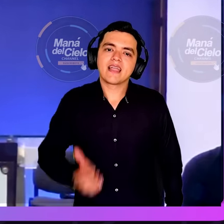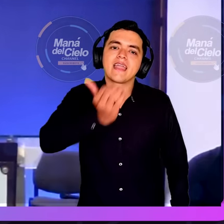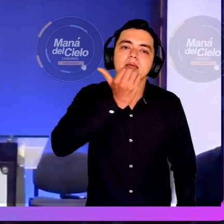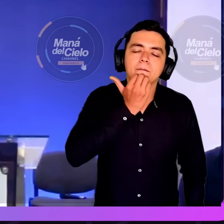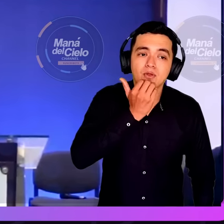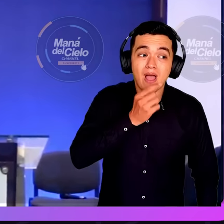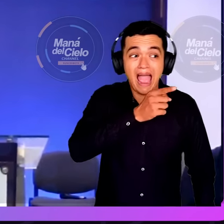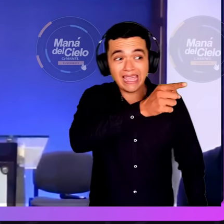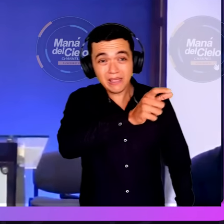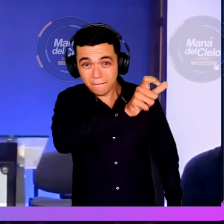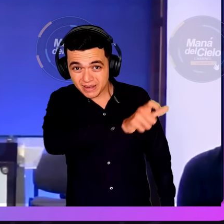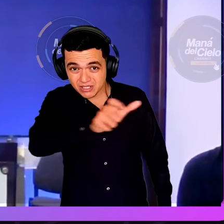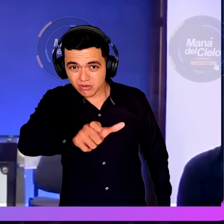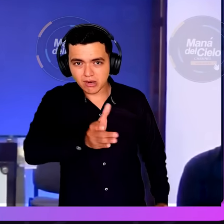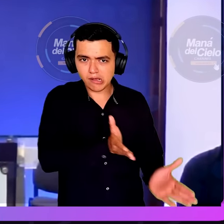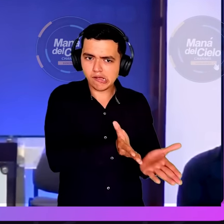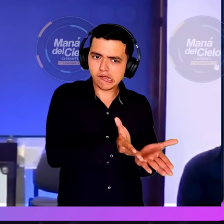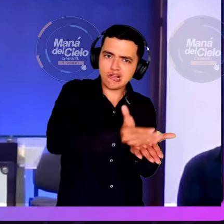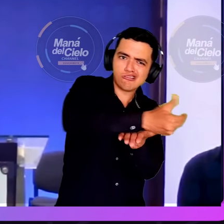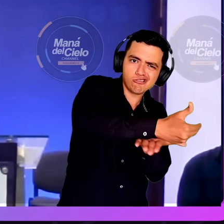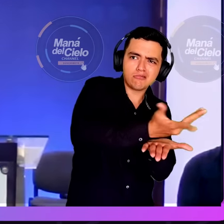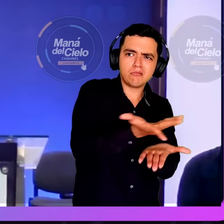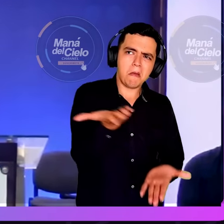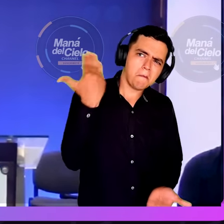a revisar mi carácter.